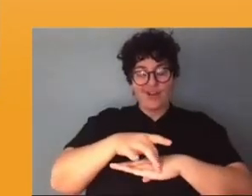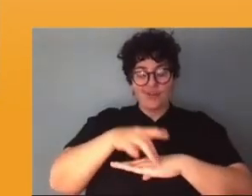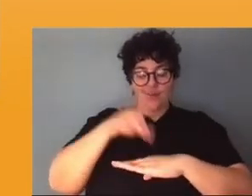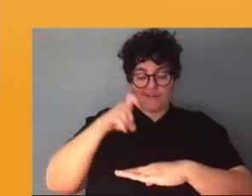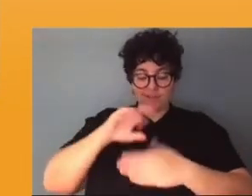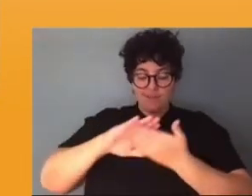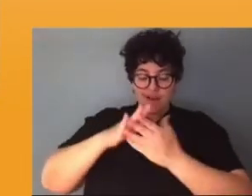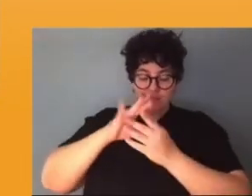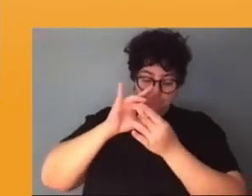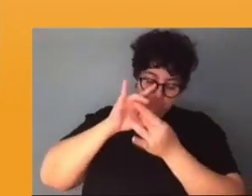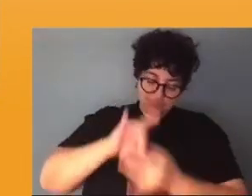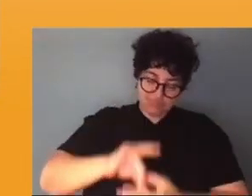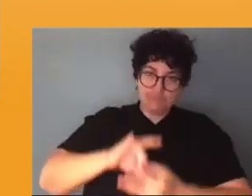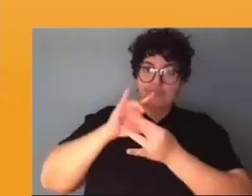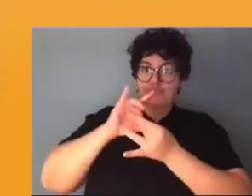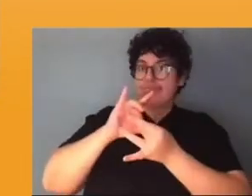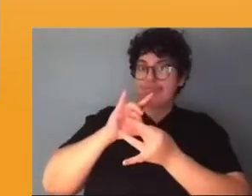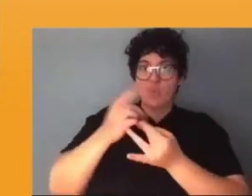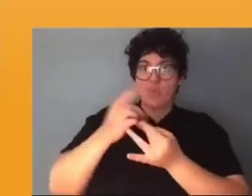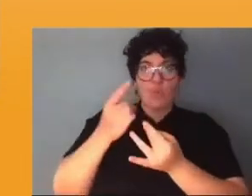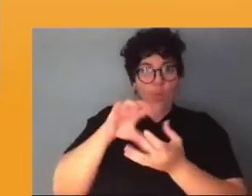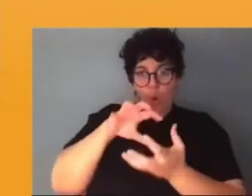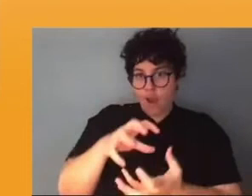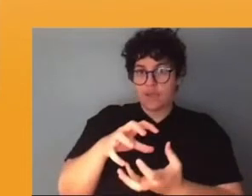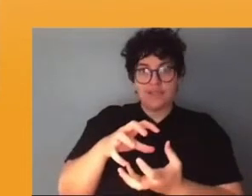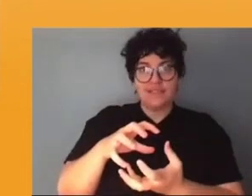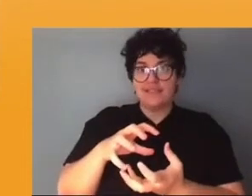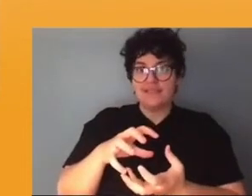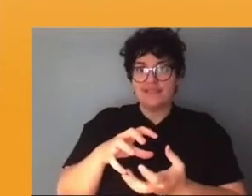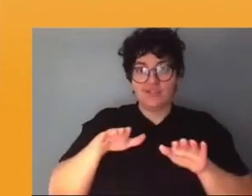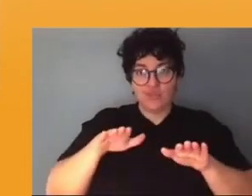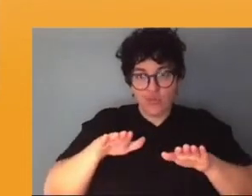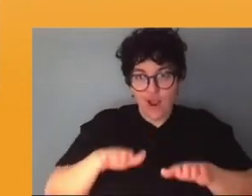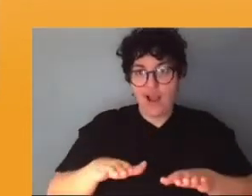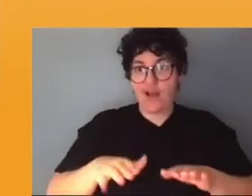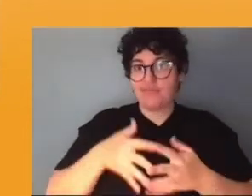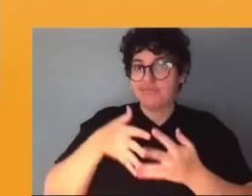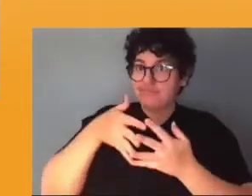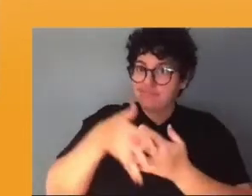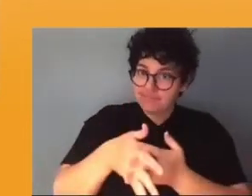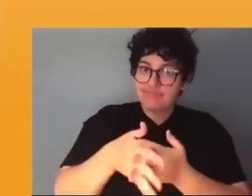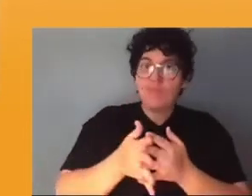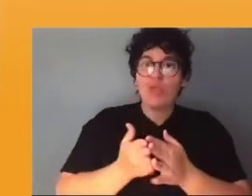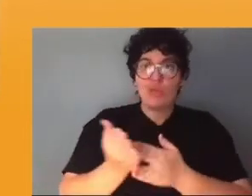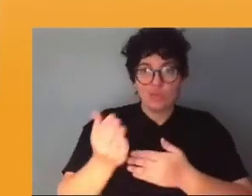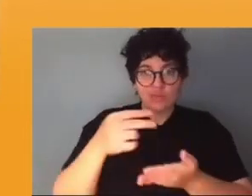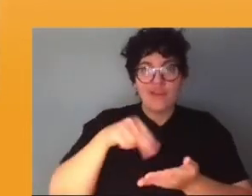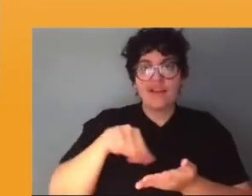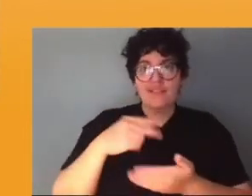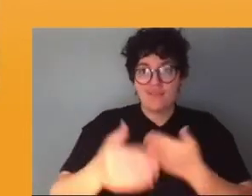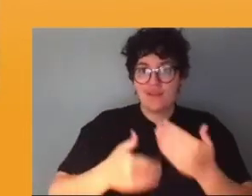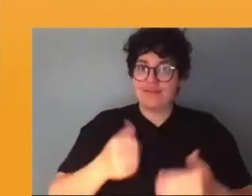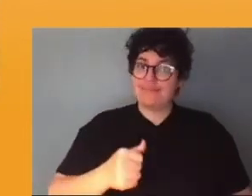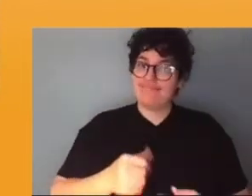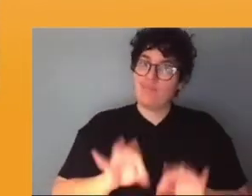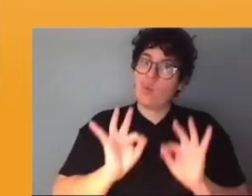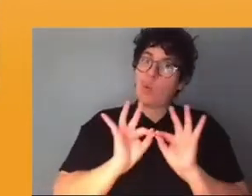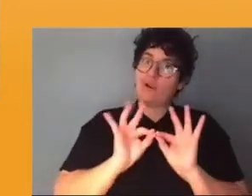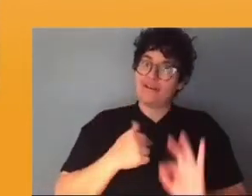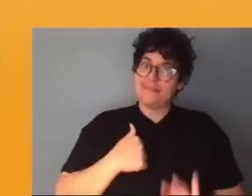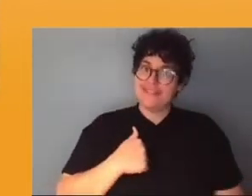y centrarnos a través de ese proceso de danza es muy importante para mí como bailarina, pero también creo